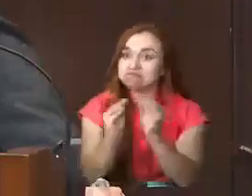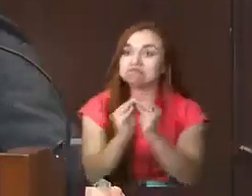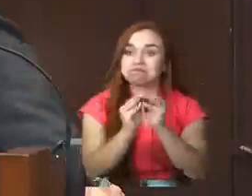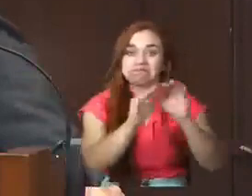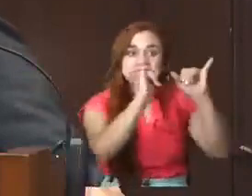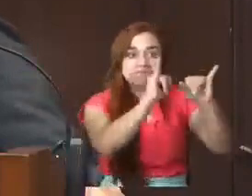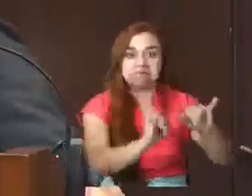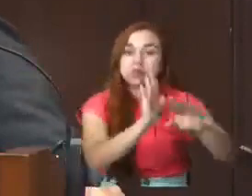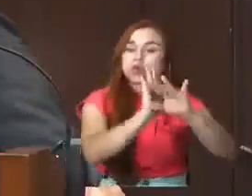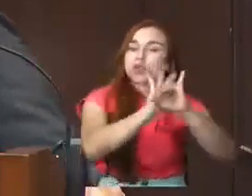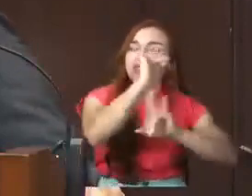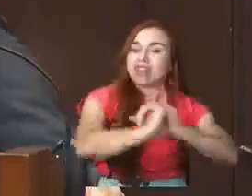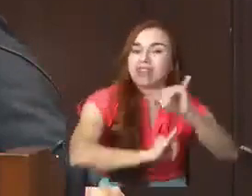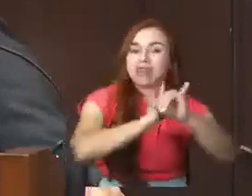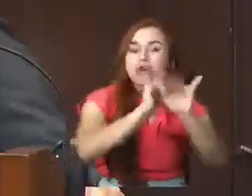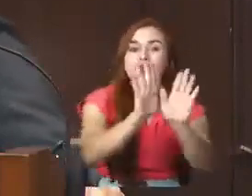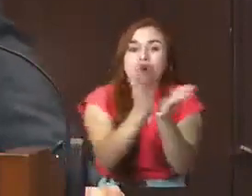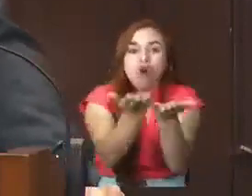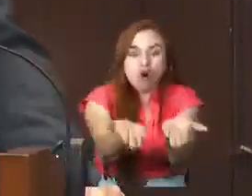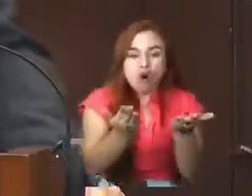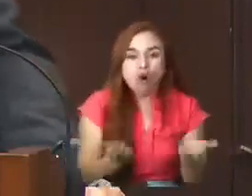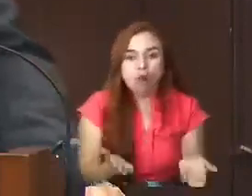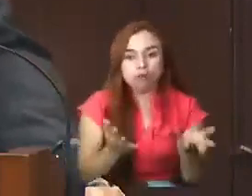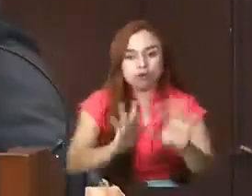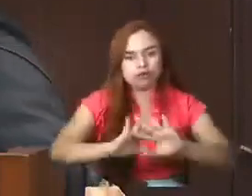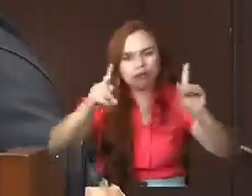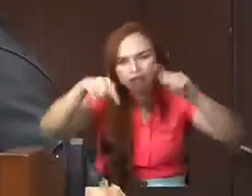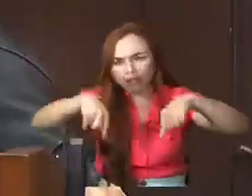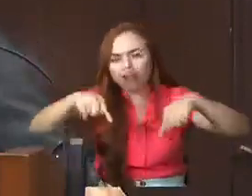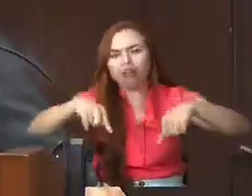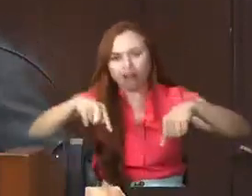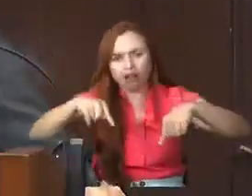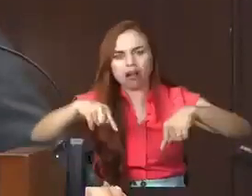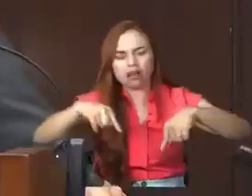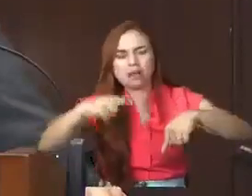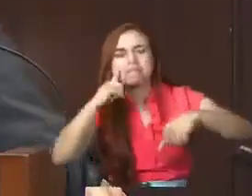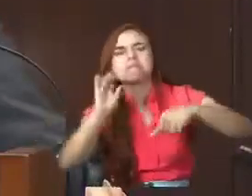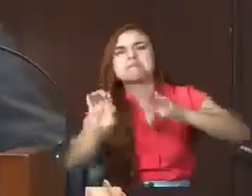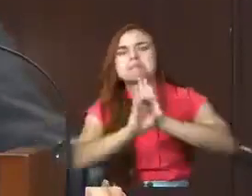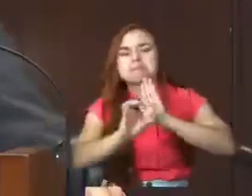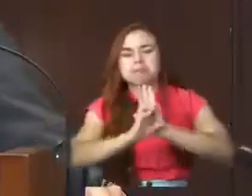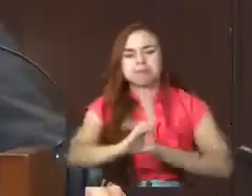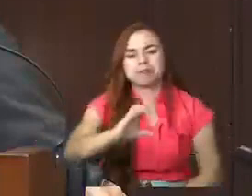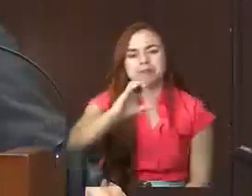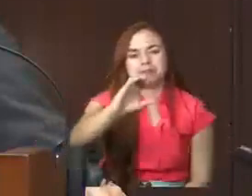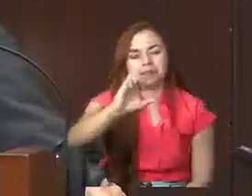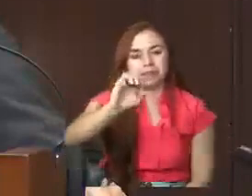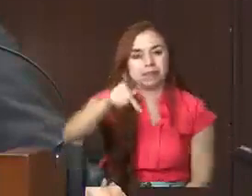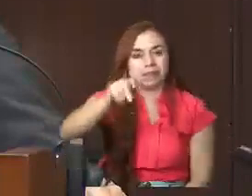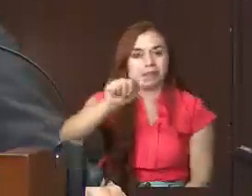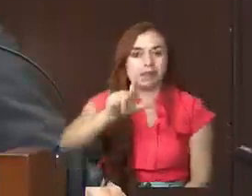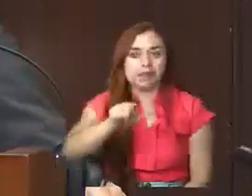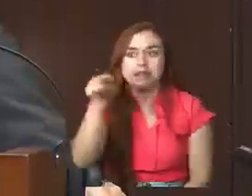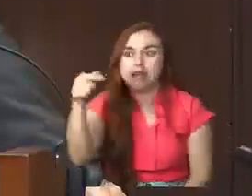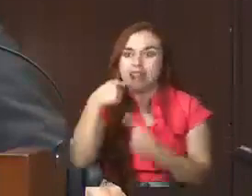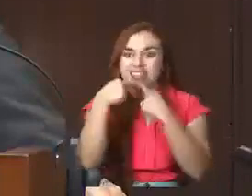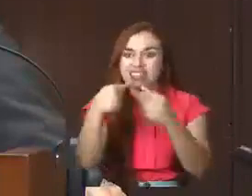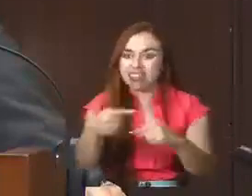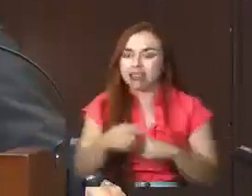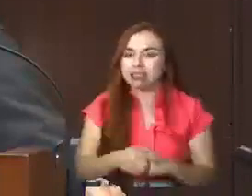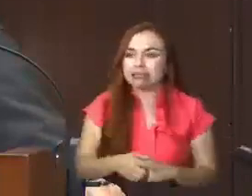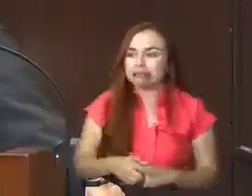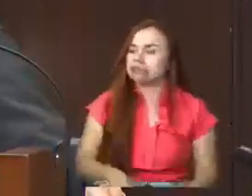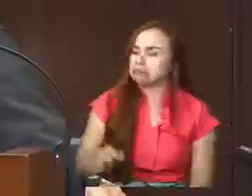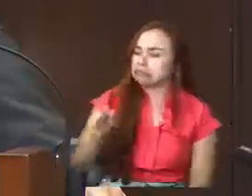positivas sobre el futuro de Panamá, por ejemplo, el CEPAL pronostica que Panamá tendrá un crecimiento